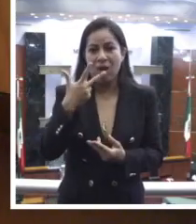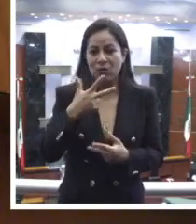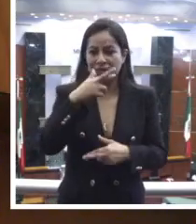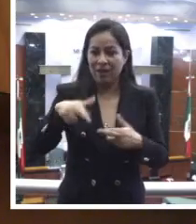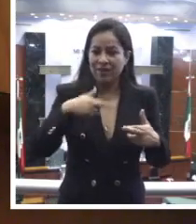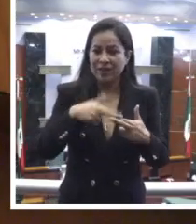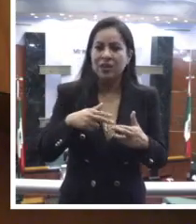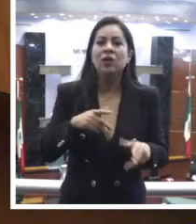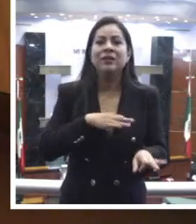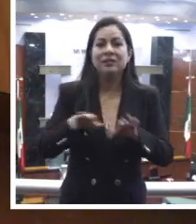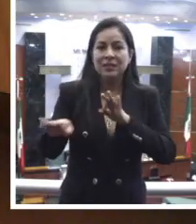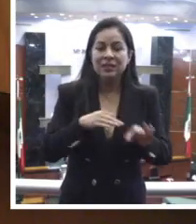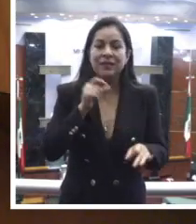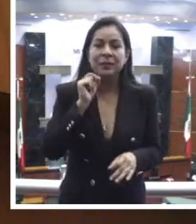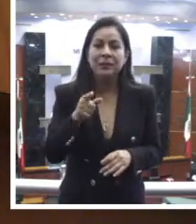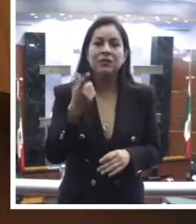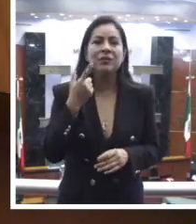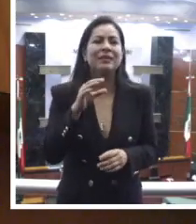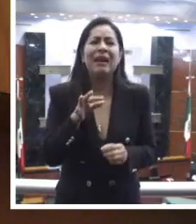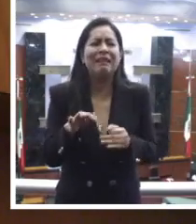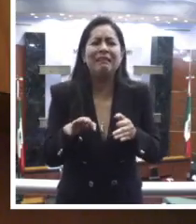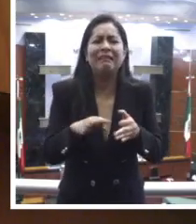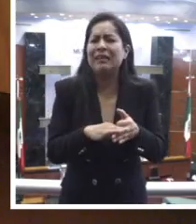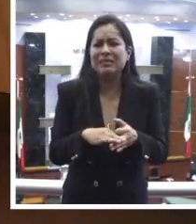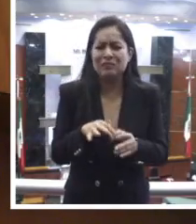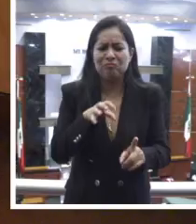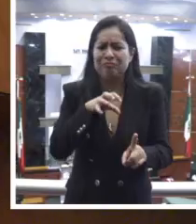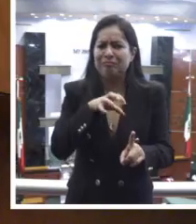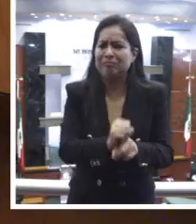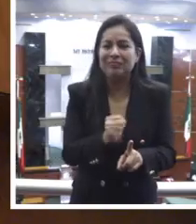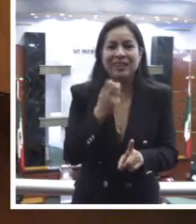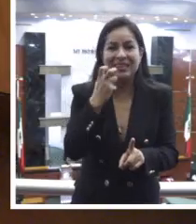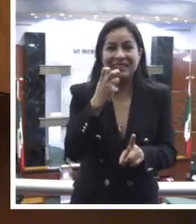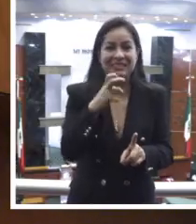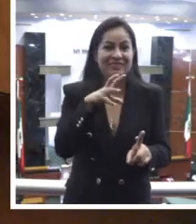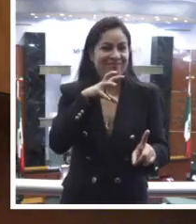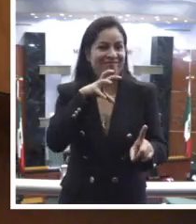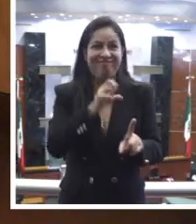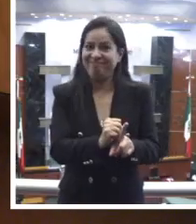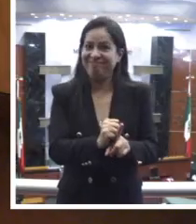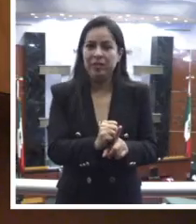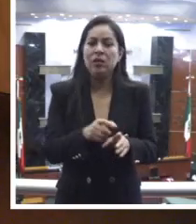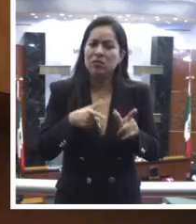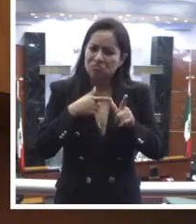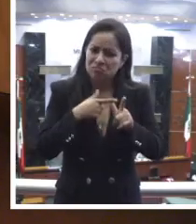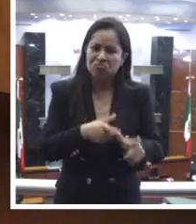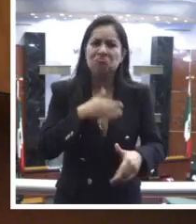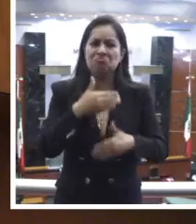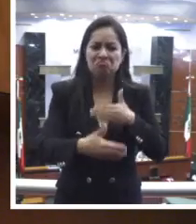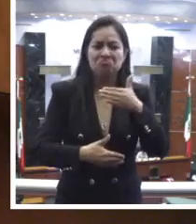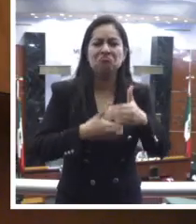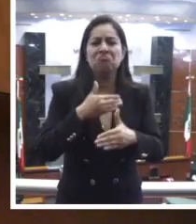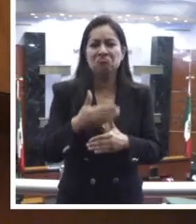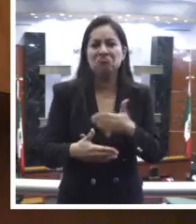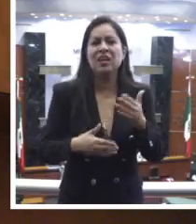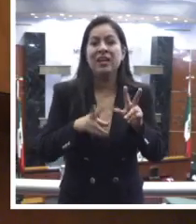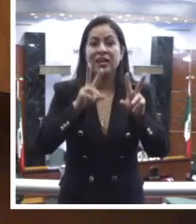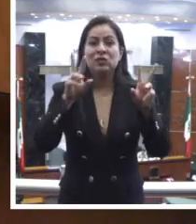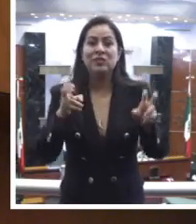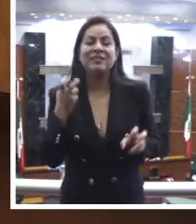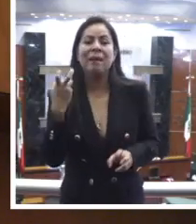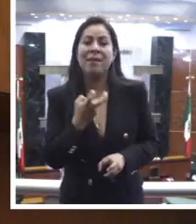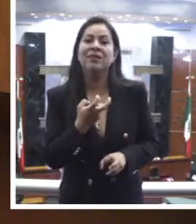y se está trabajando y estamos casi por conseguir este gran logro. Y seguimos avanzando en estos